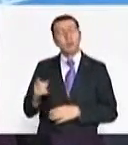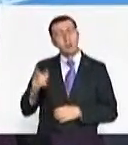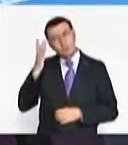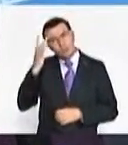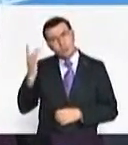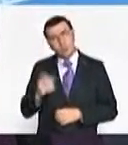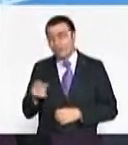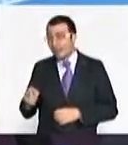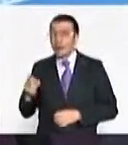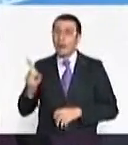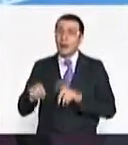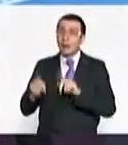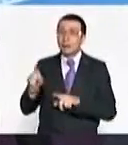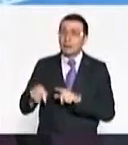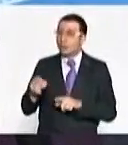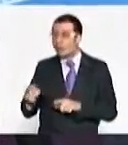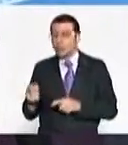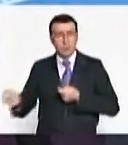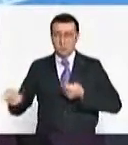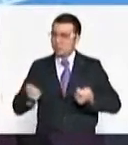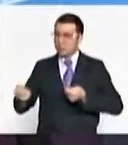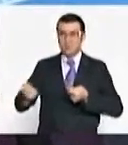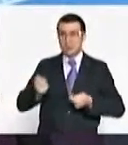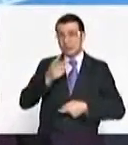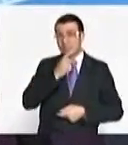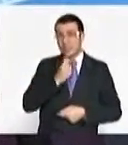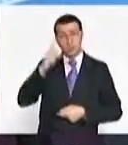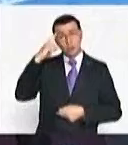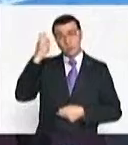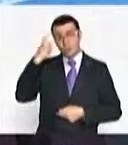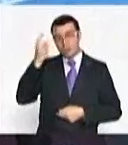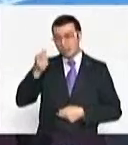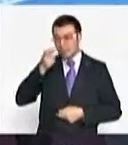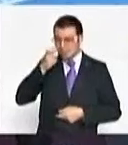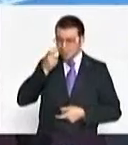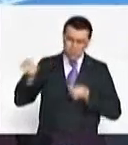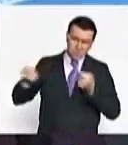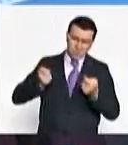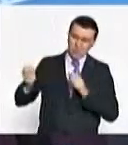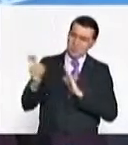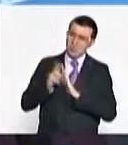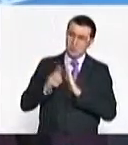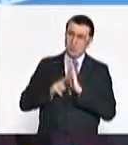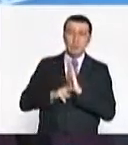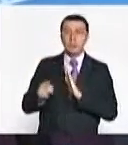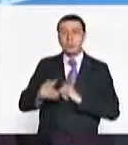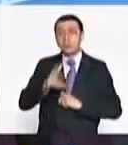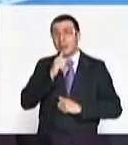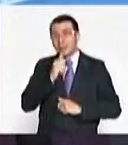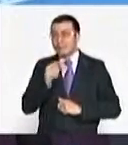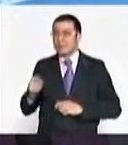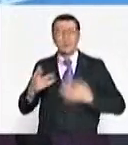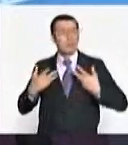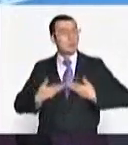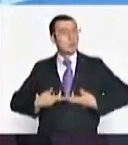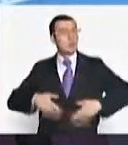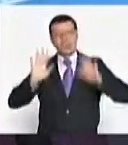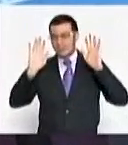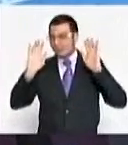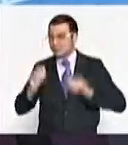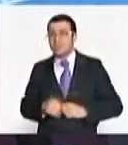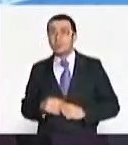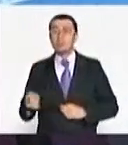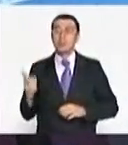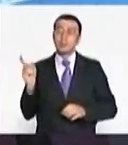estos productos, al no tener un control y una regulación estatal o una regulación un poco más estricta, pueden hacer lo que les venga en gana y colocar a